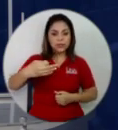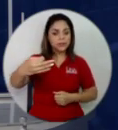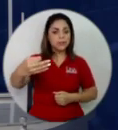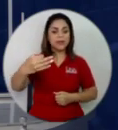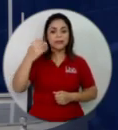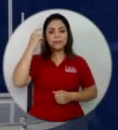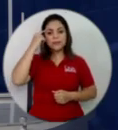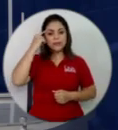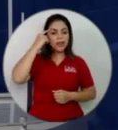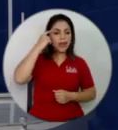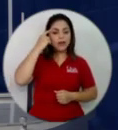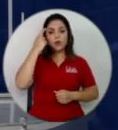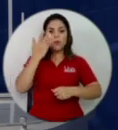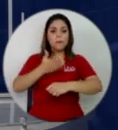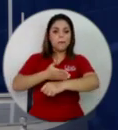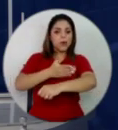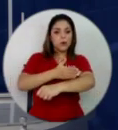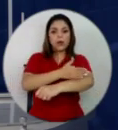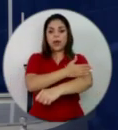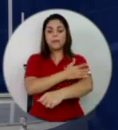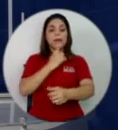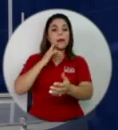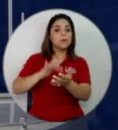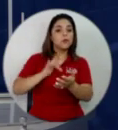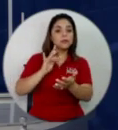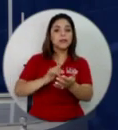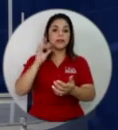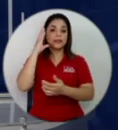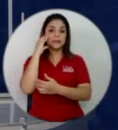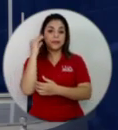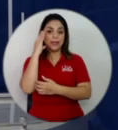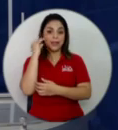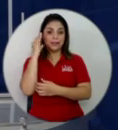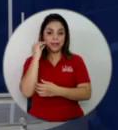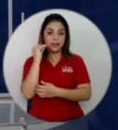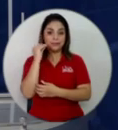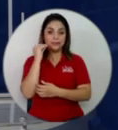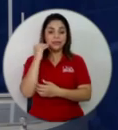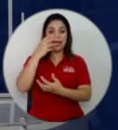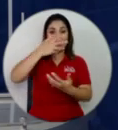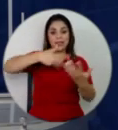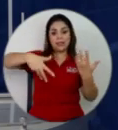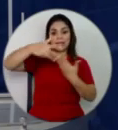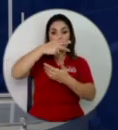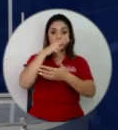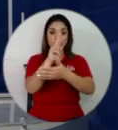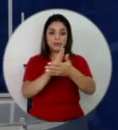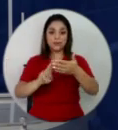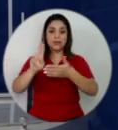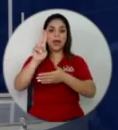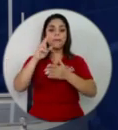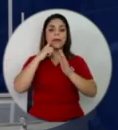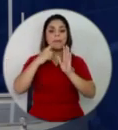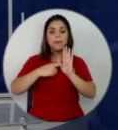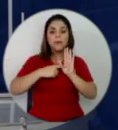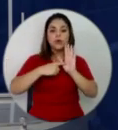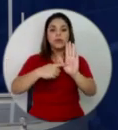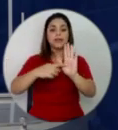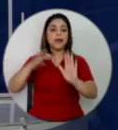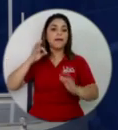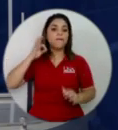constantemente, oportunidades de mejora para poder ir aprovechando toda esta experiencia de la vinculación interuniversitaria y proyectarlo hacia el